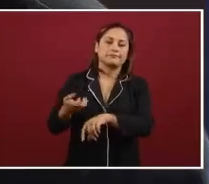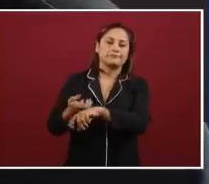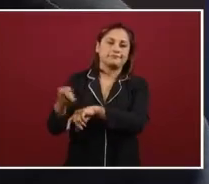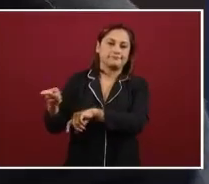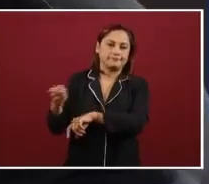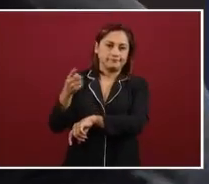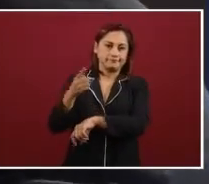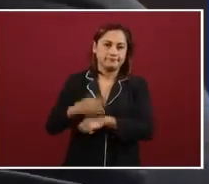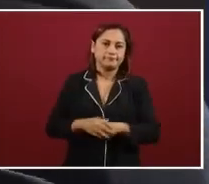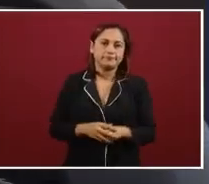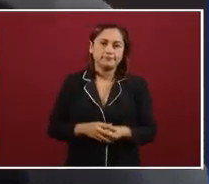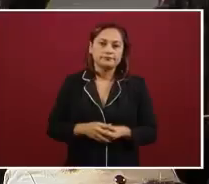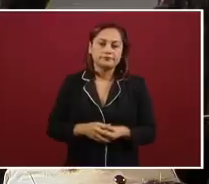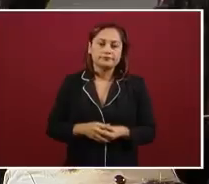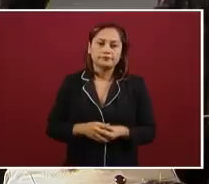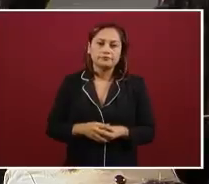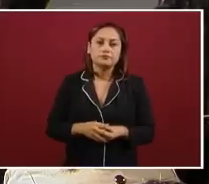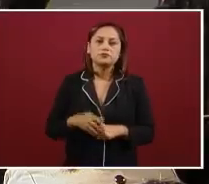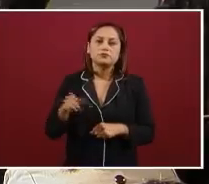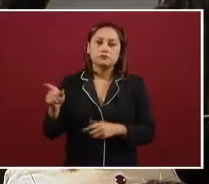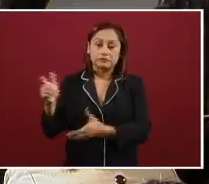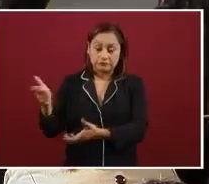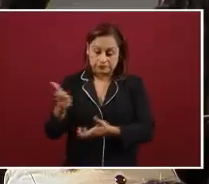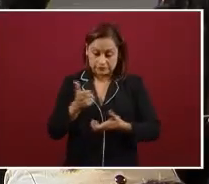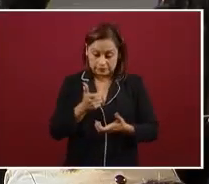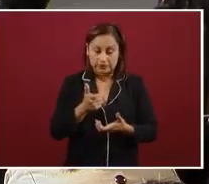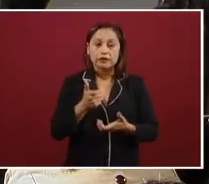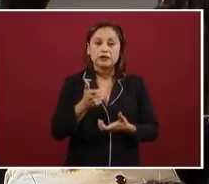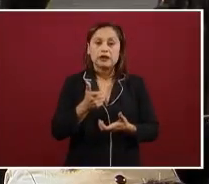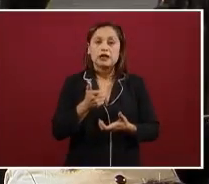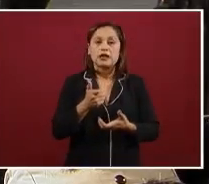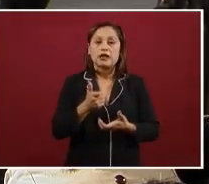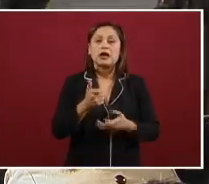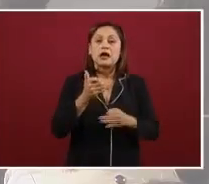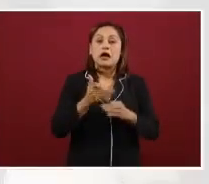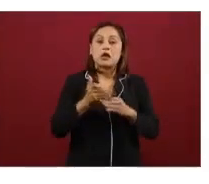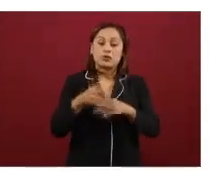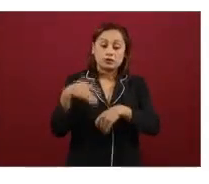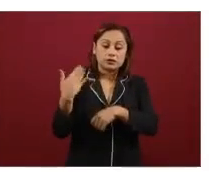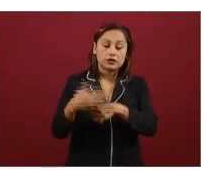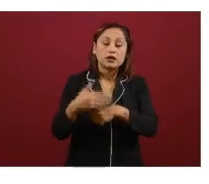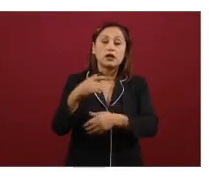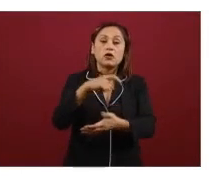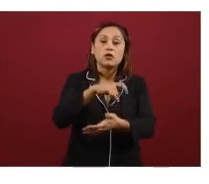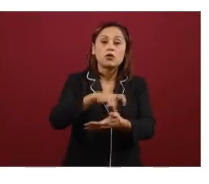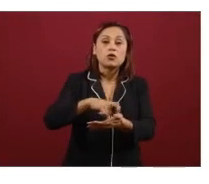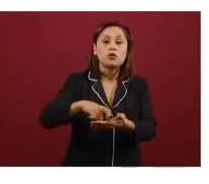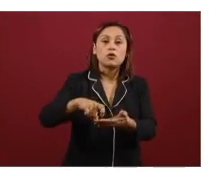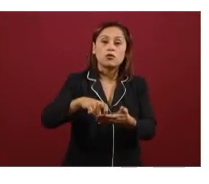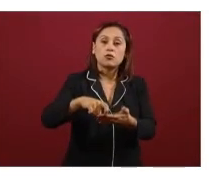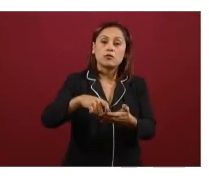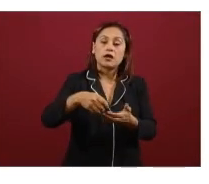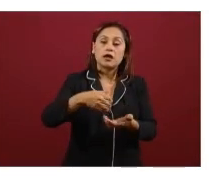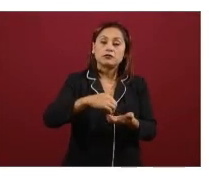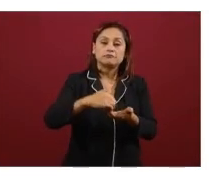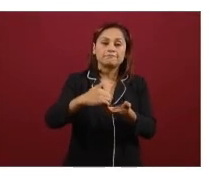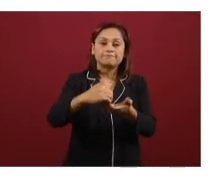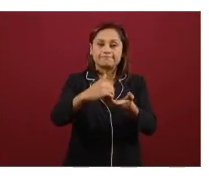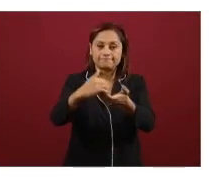se van a comprar 3 tractores y 4 barredoras de sargazo, al mismo tiempo